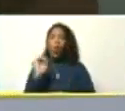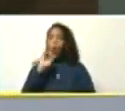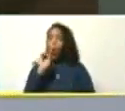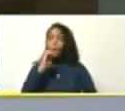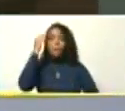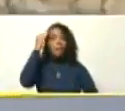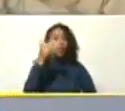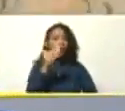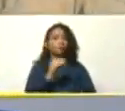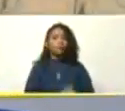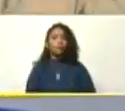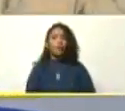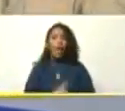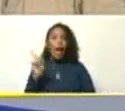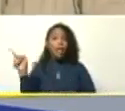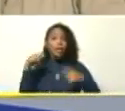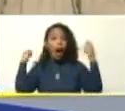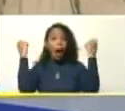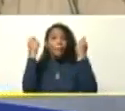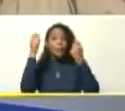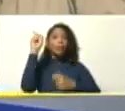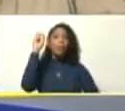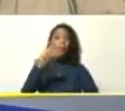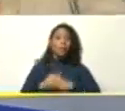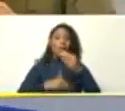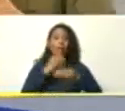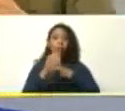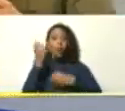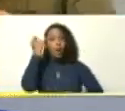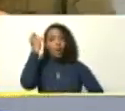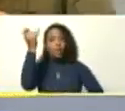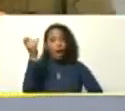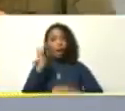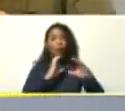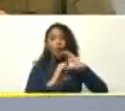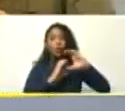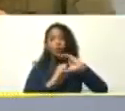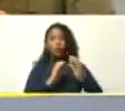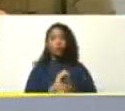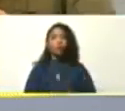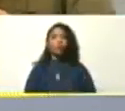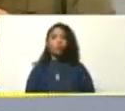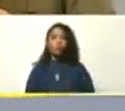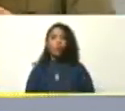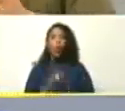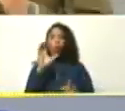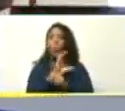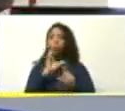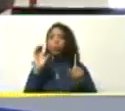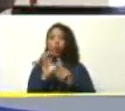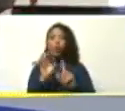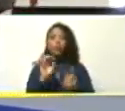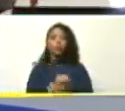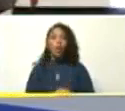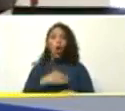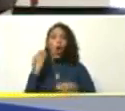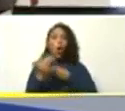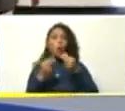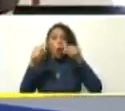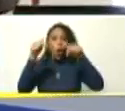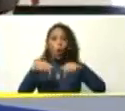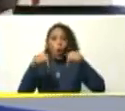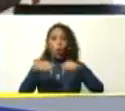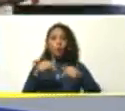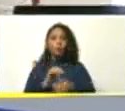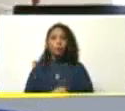militares, fueron campañas también de ideas comunicacionales, culturales, como lo son hoy.